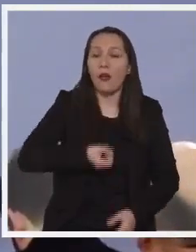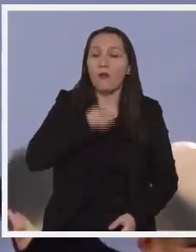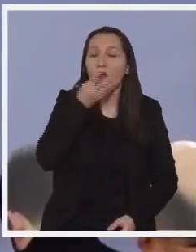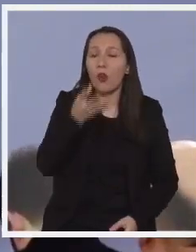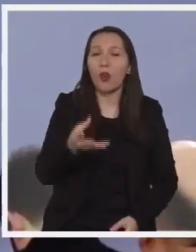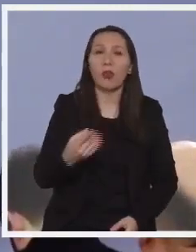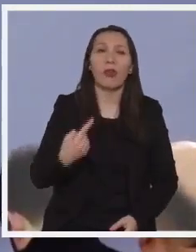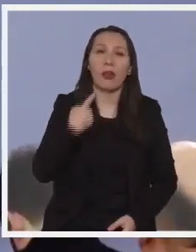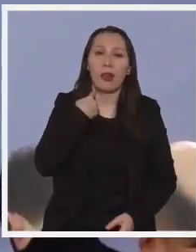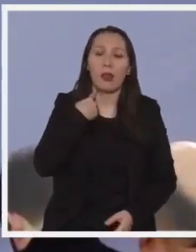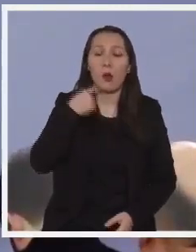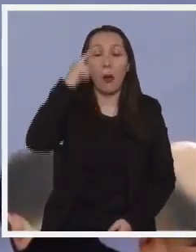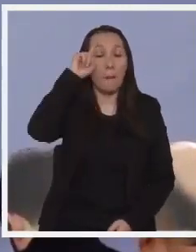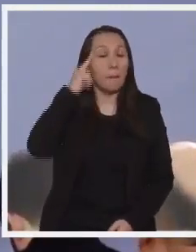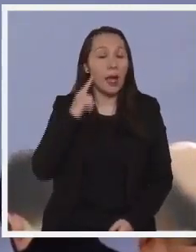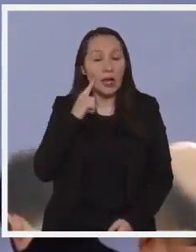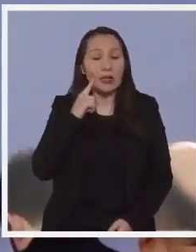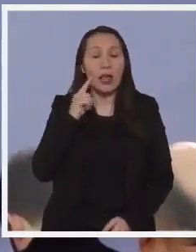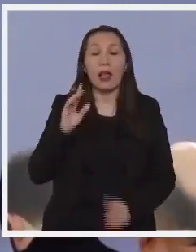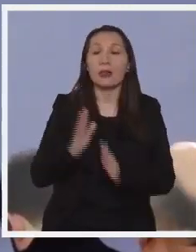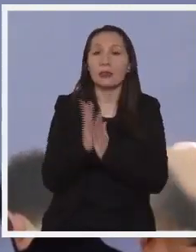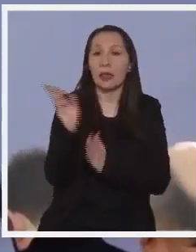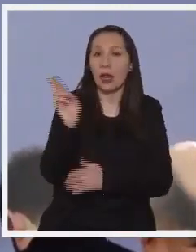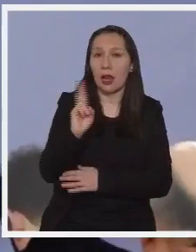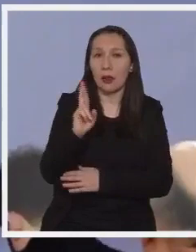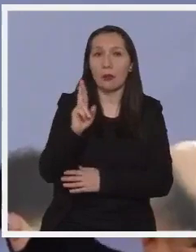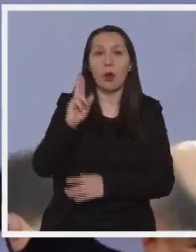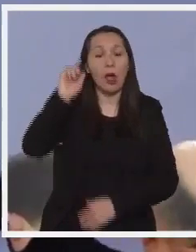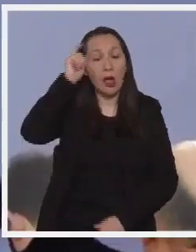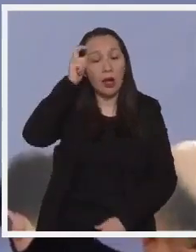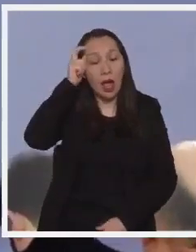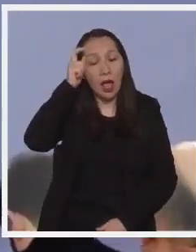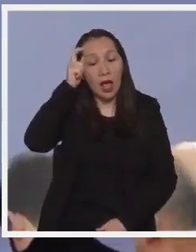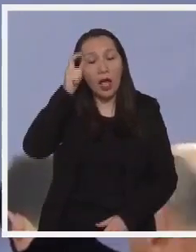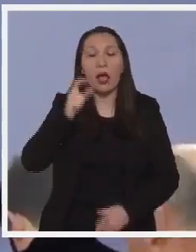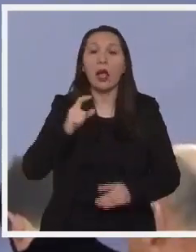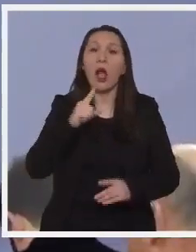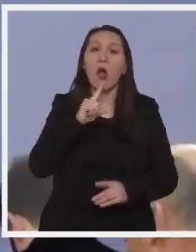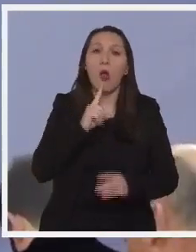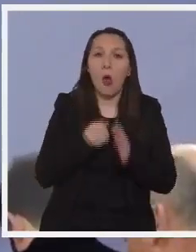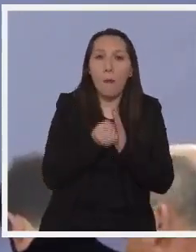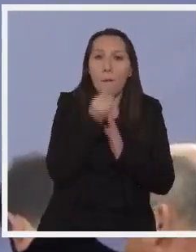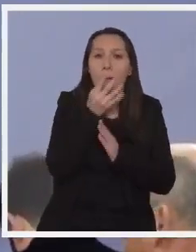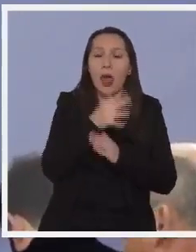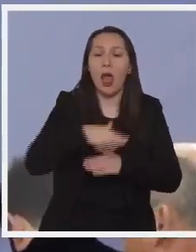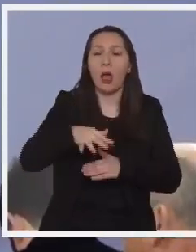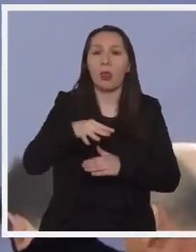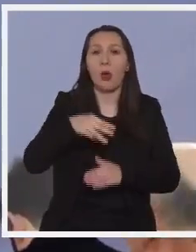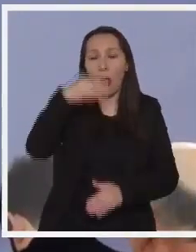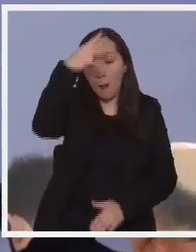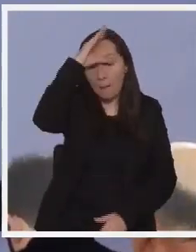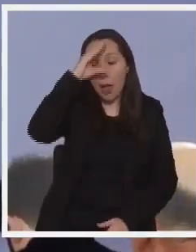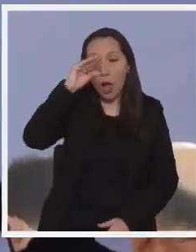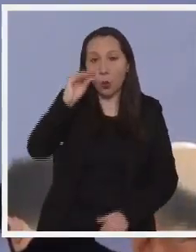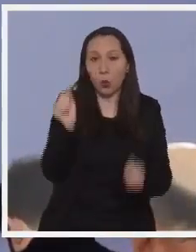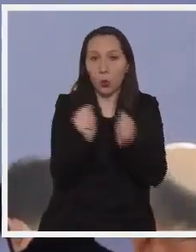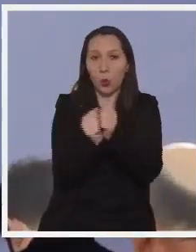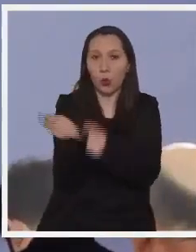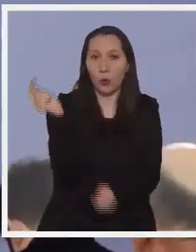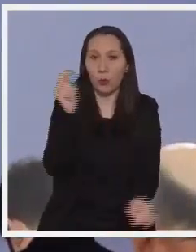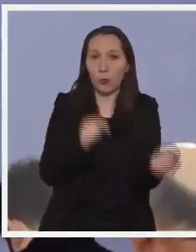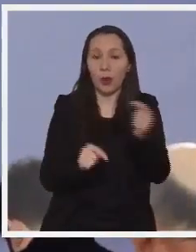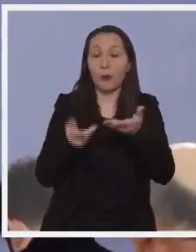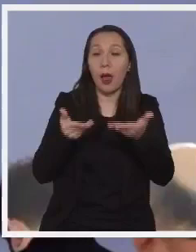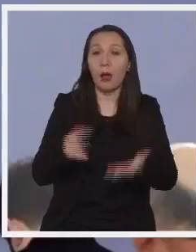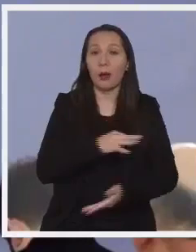Quilicura, Peñalolén, San Ramón, La Granja, Lo Prado y Macul que nos acompañan. A continuación, la